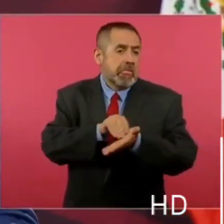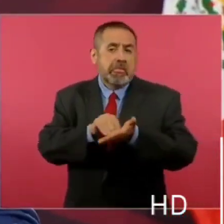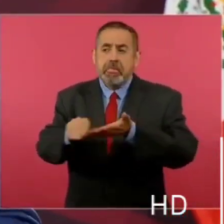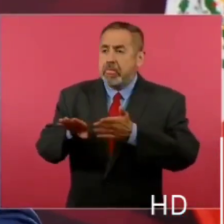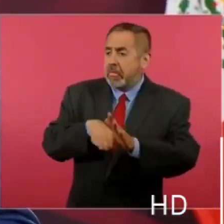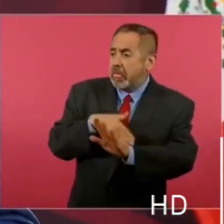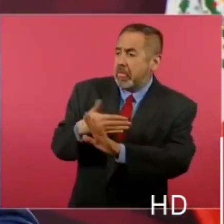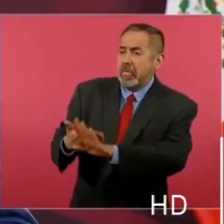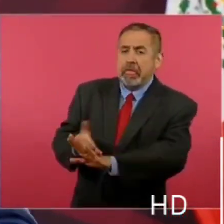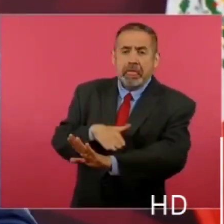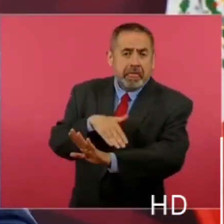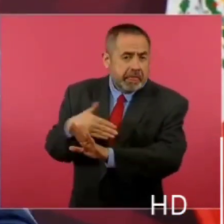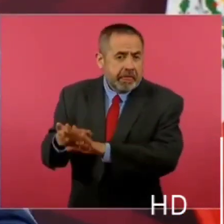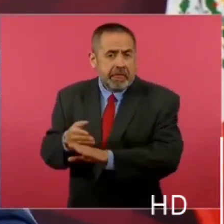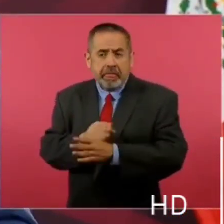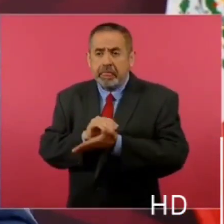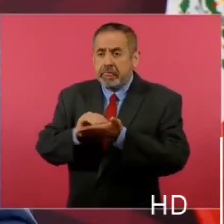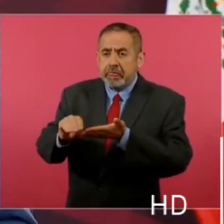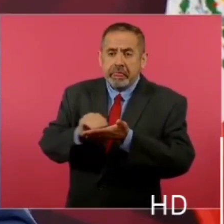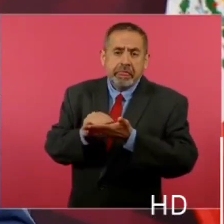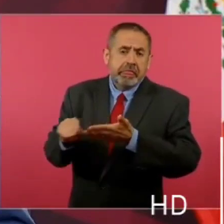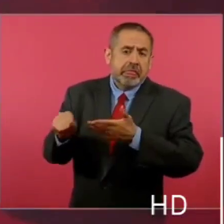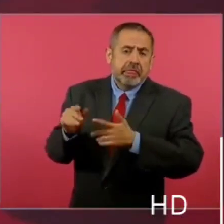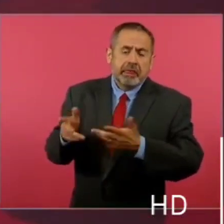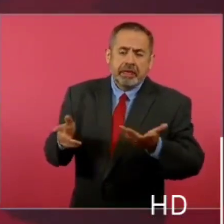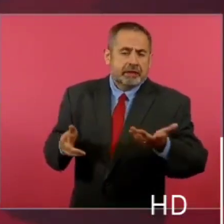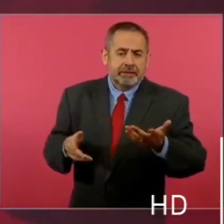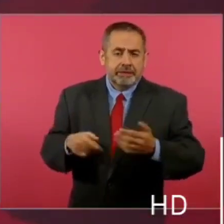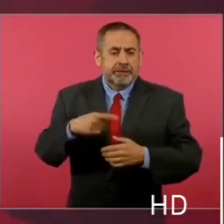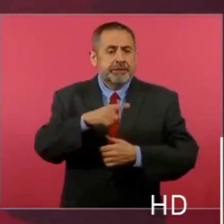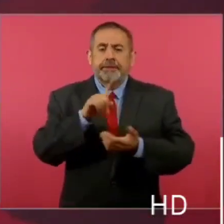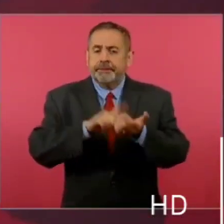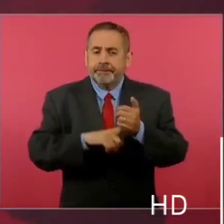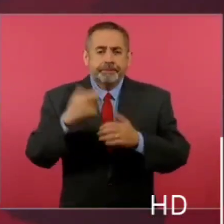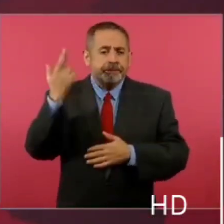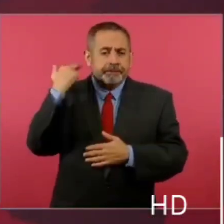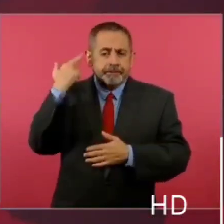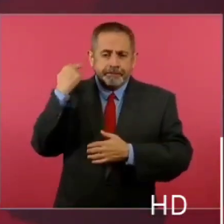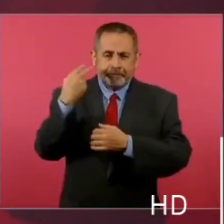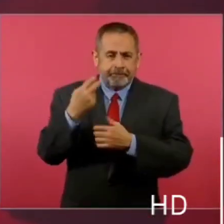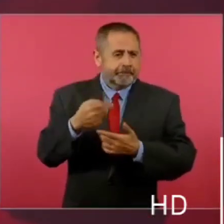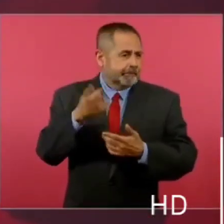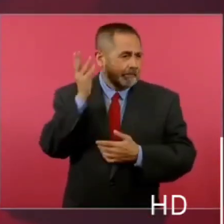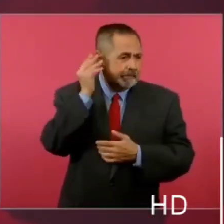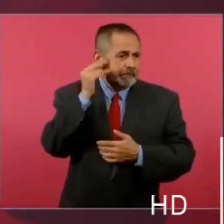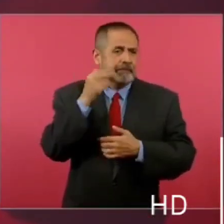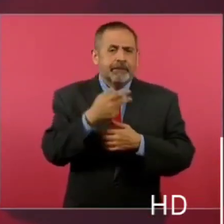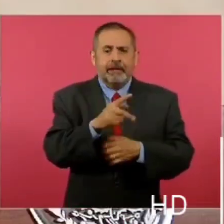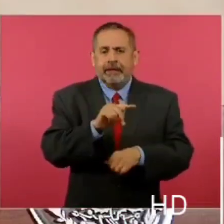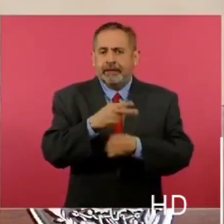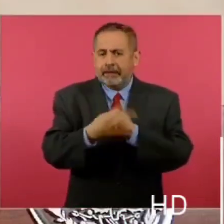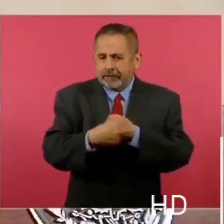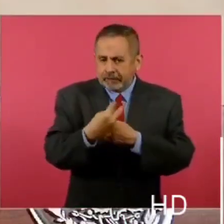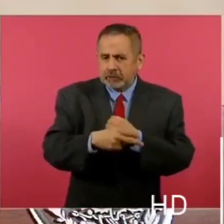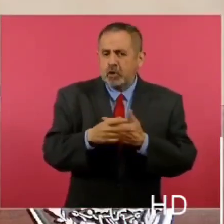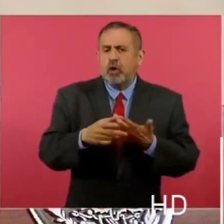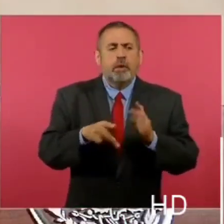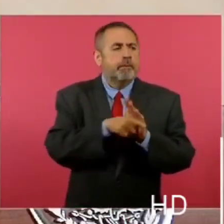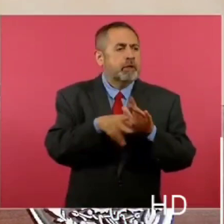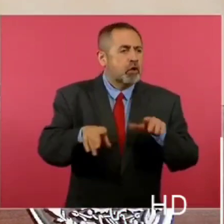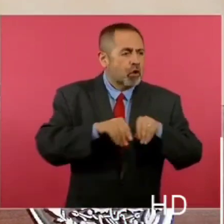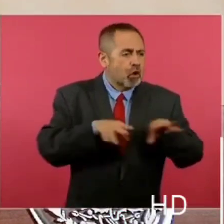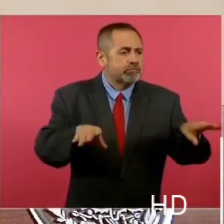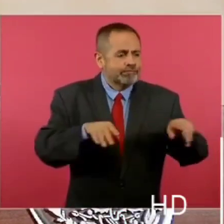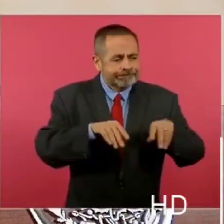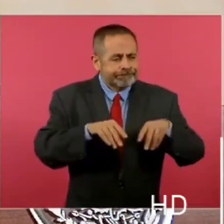calumniando, calumniando en la radio, en la televisión, en los periódicos,